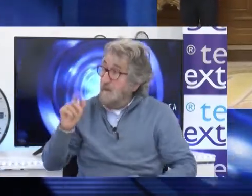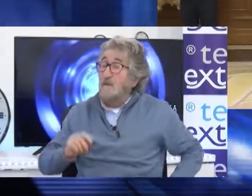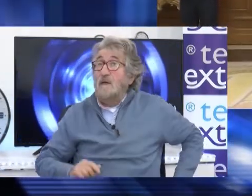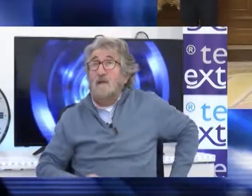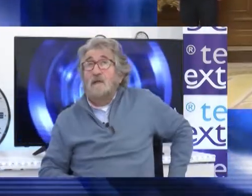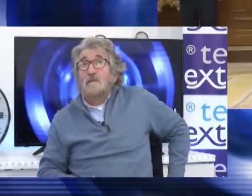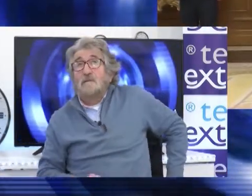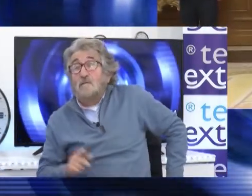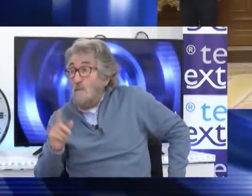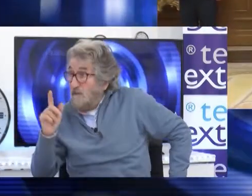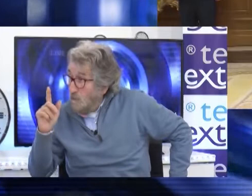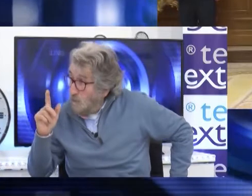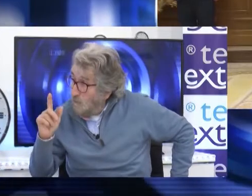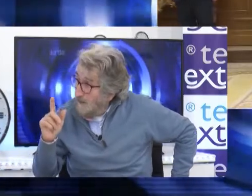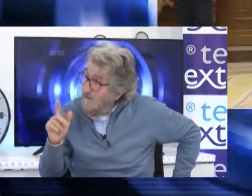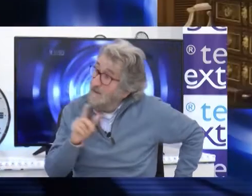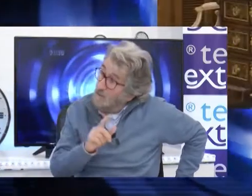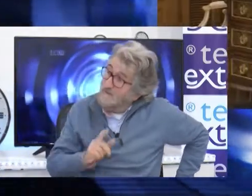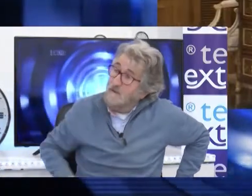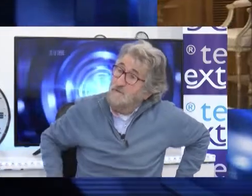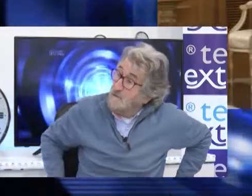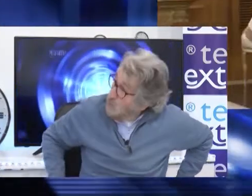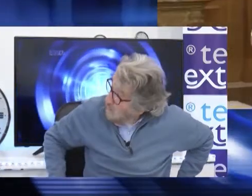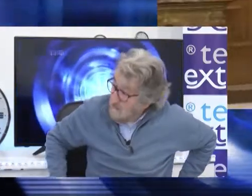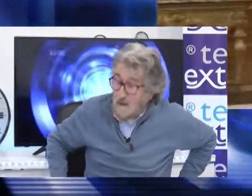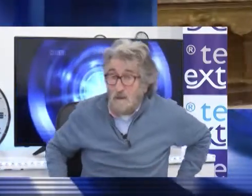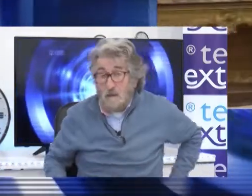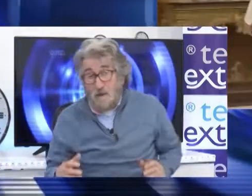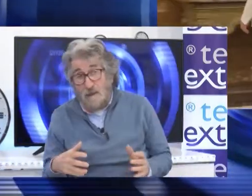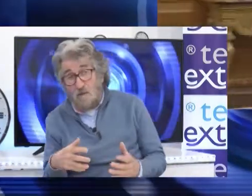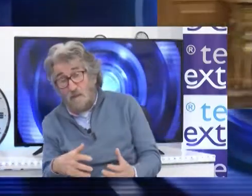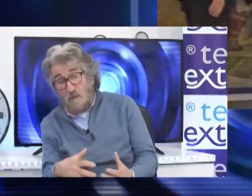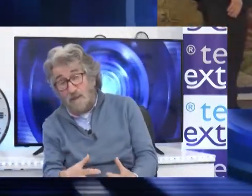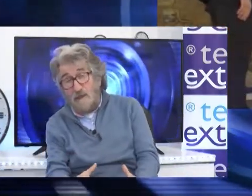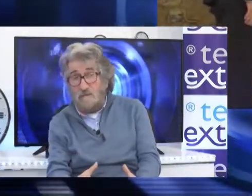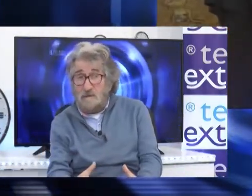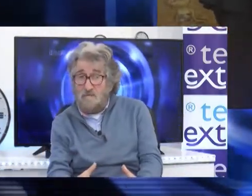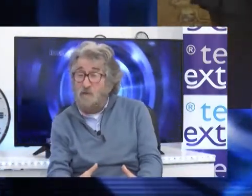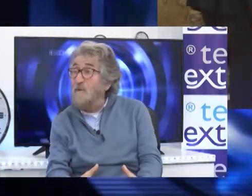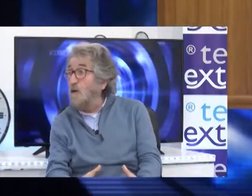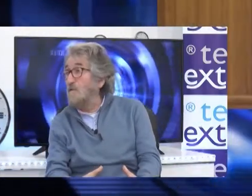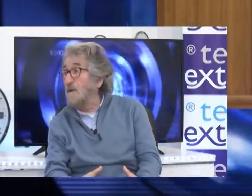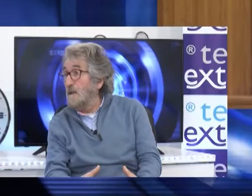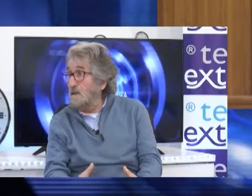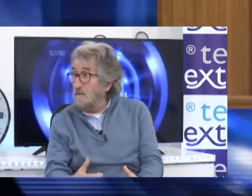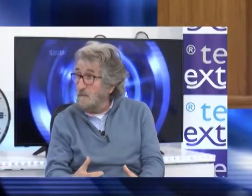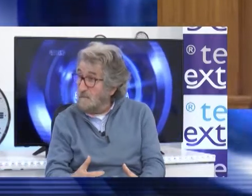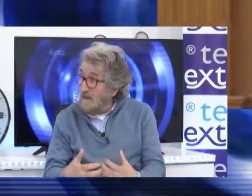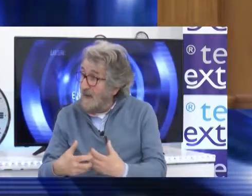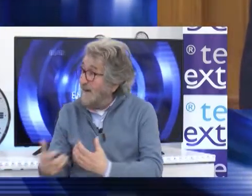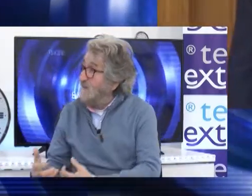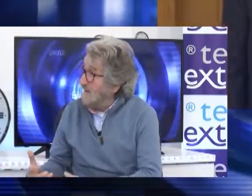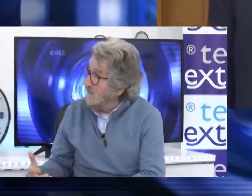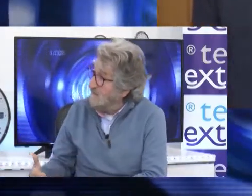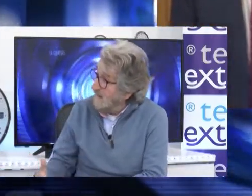PP no haya, como partido constitucionalista, partido de Estado, como soy, no haya visto el valor